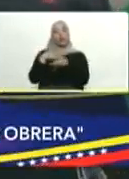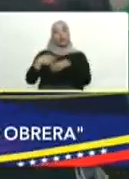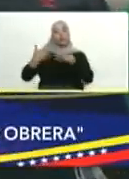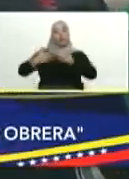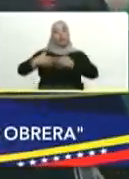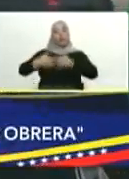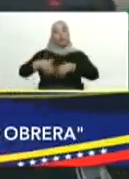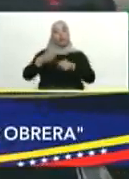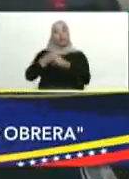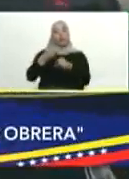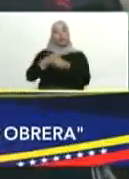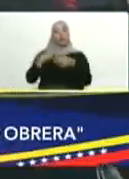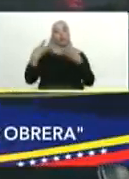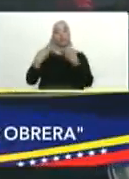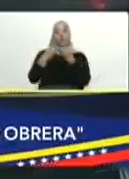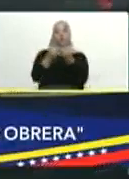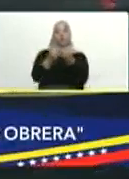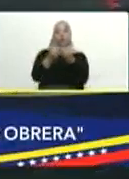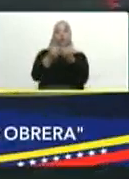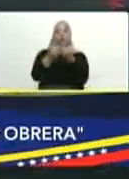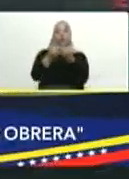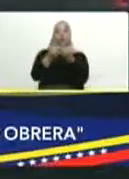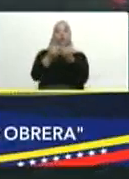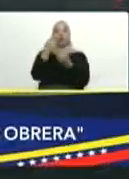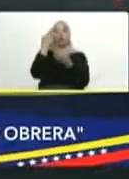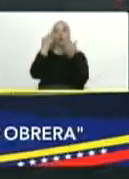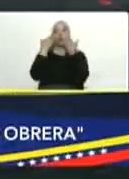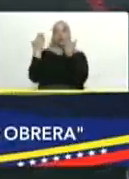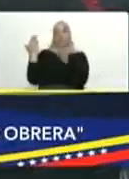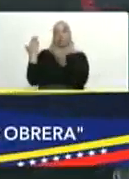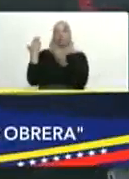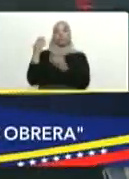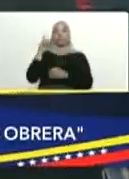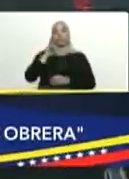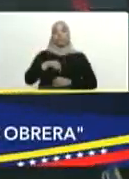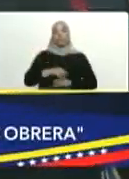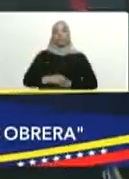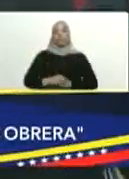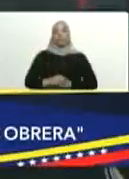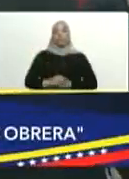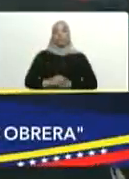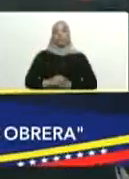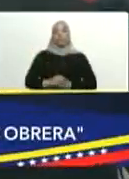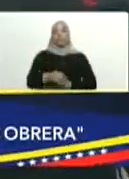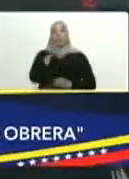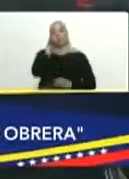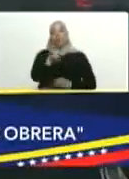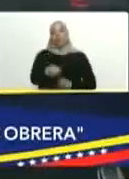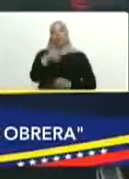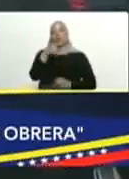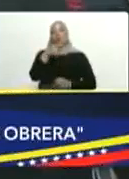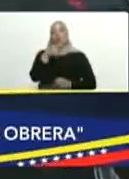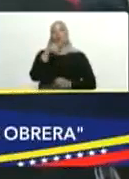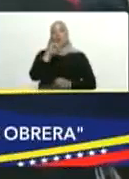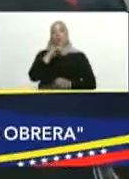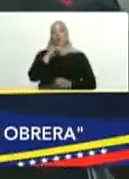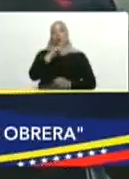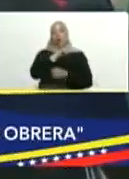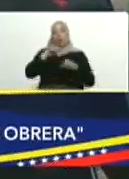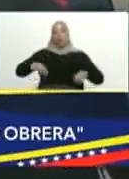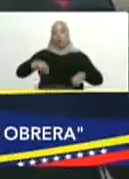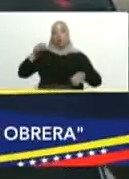Industria compañero Hipólito Abreu compañero también portugués Pedro